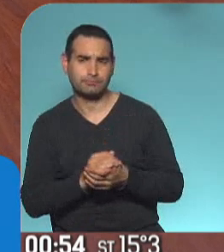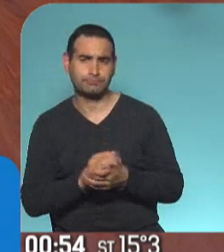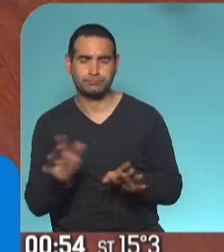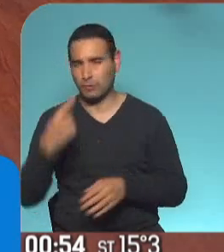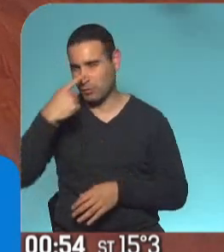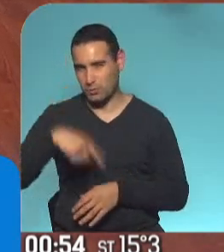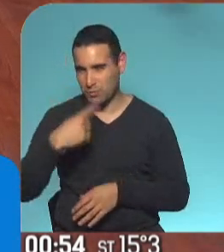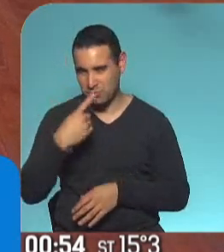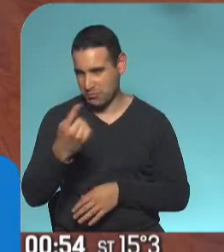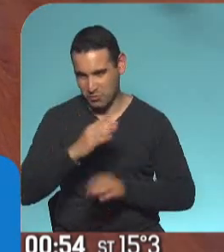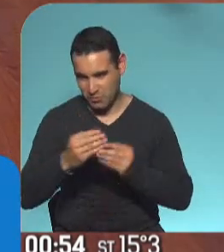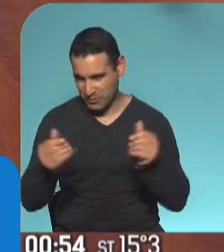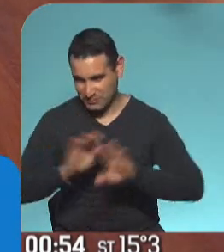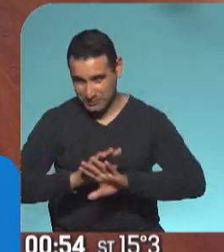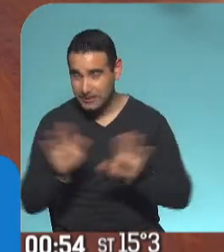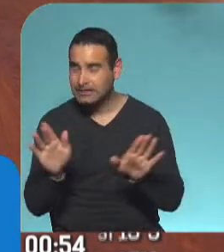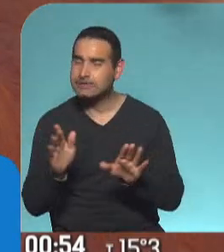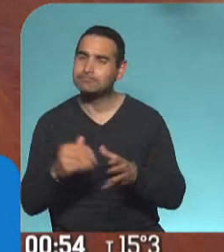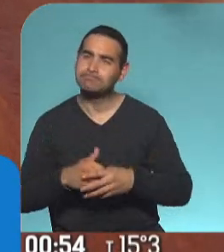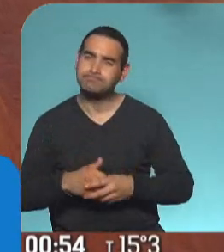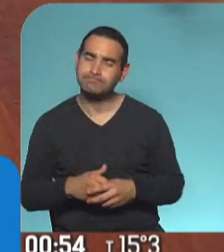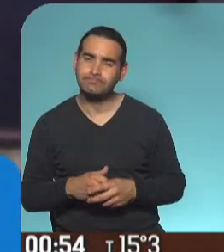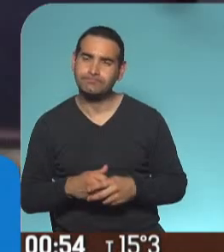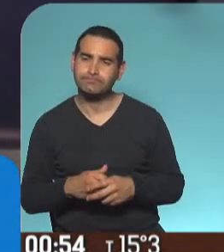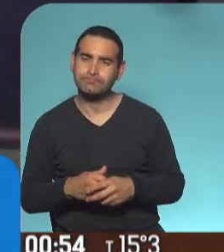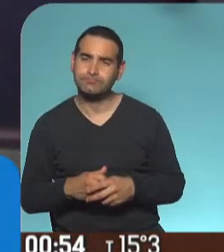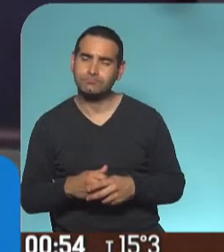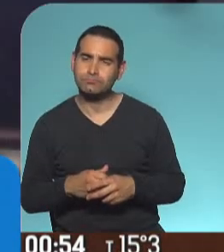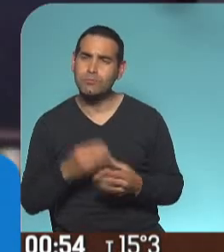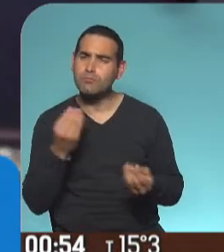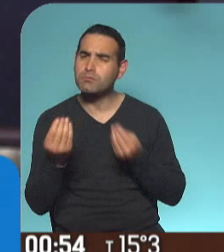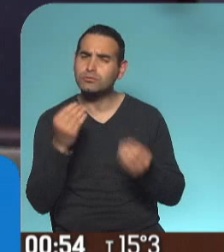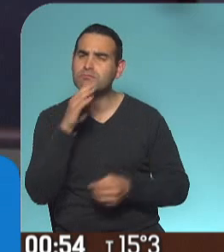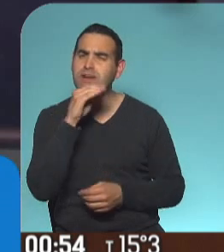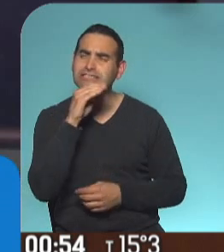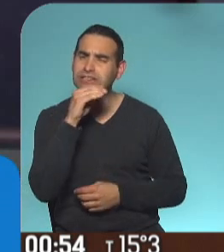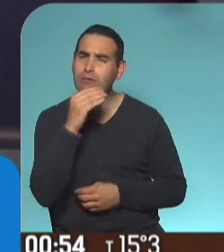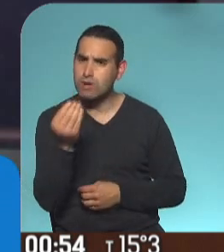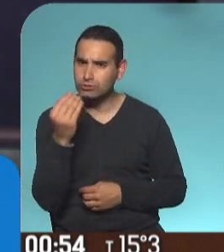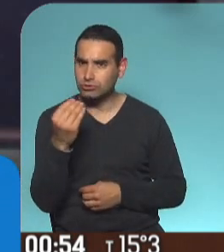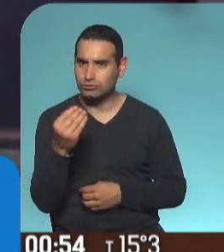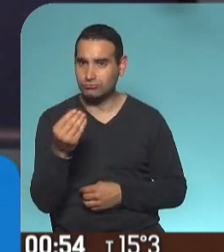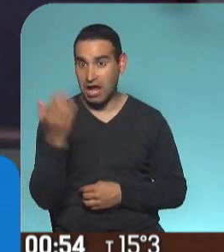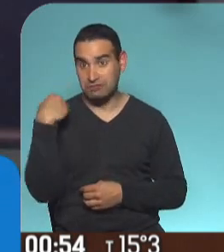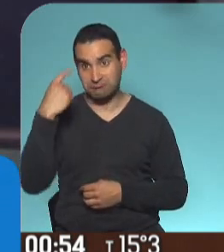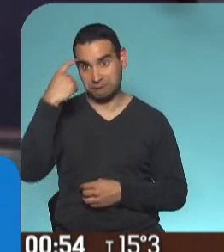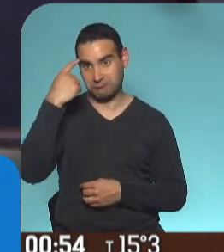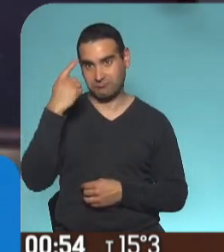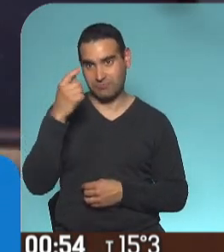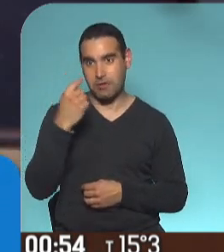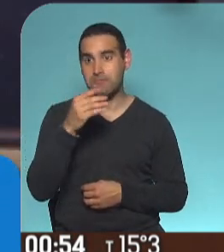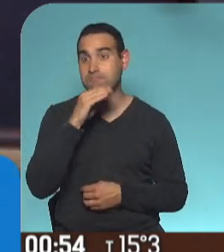para terminar qué pasó con massa que era el hombre que estaba